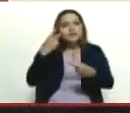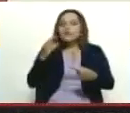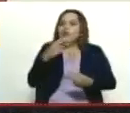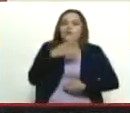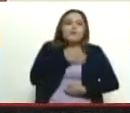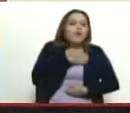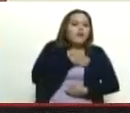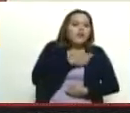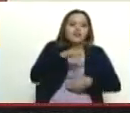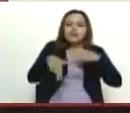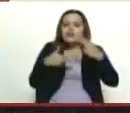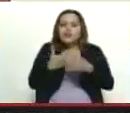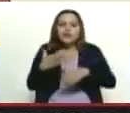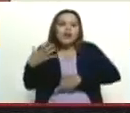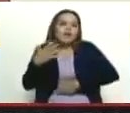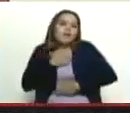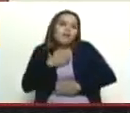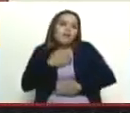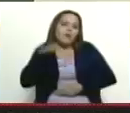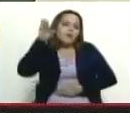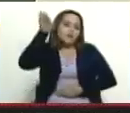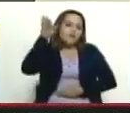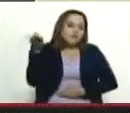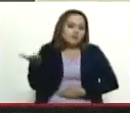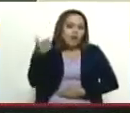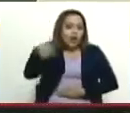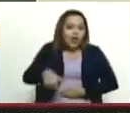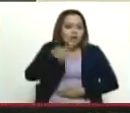podido ni podrán con este pueblo.